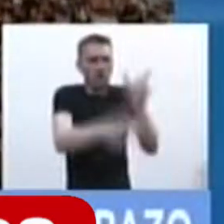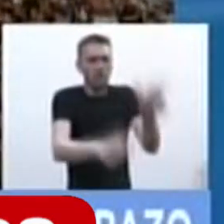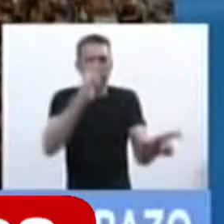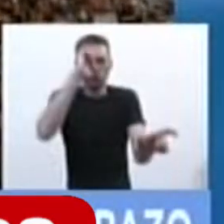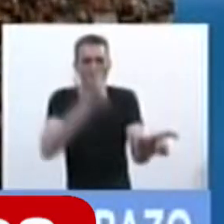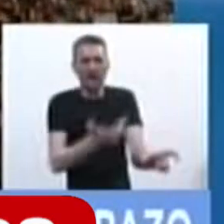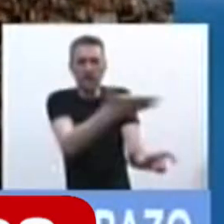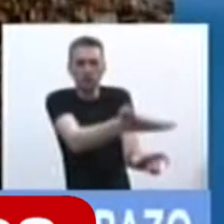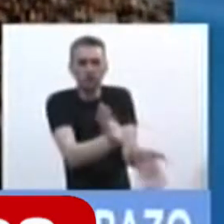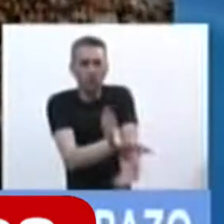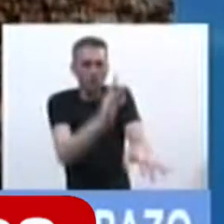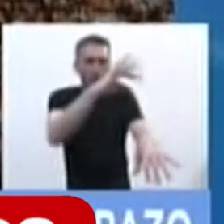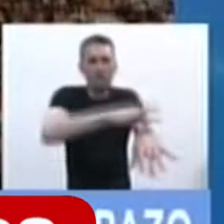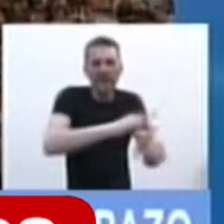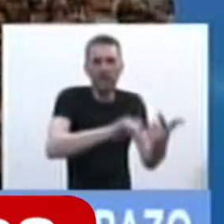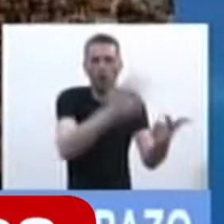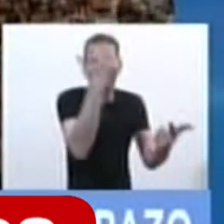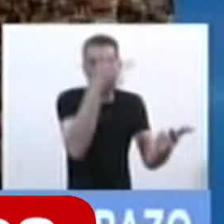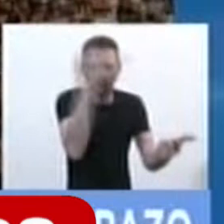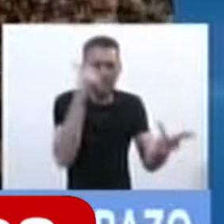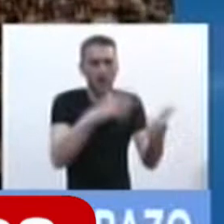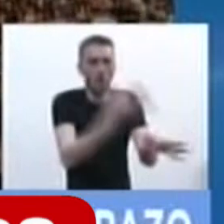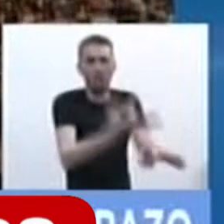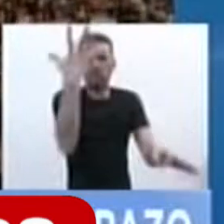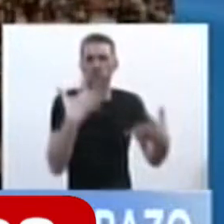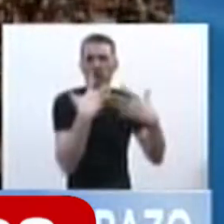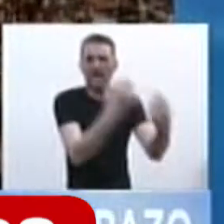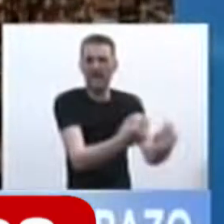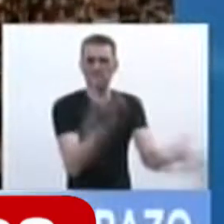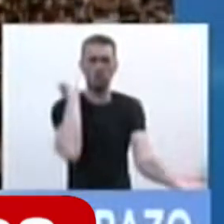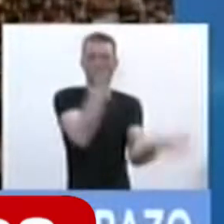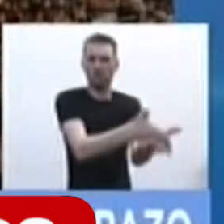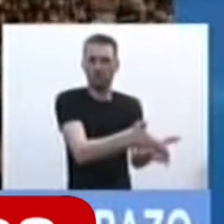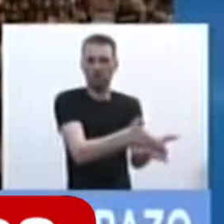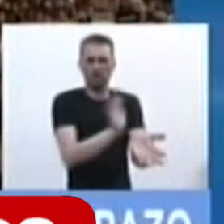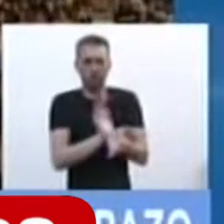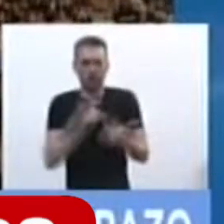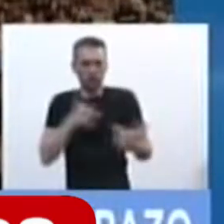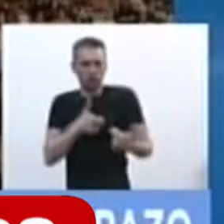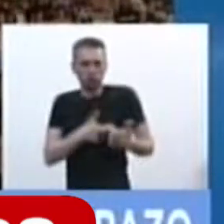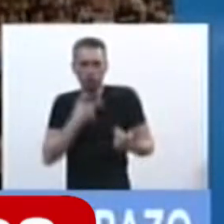inocentes, como médicos, como enfermeros, como profesionales de la salud.